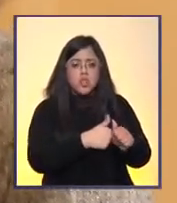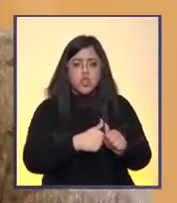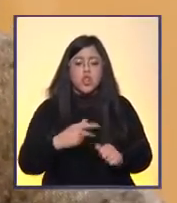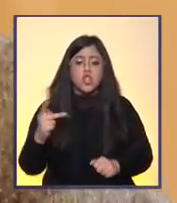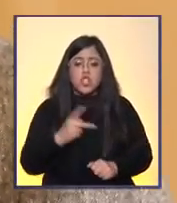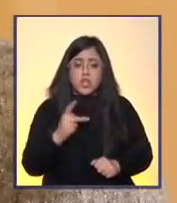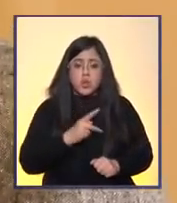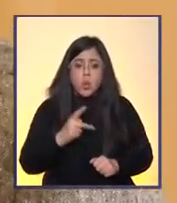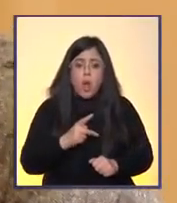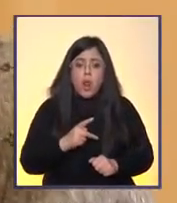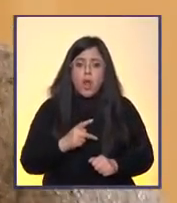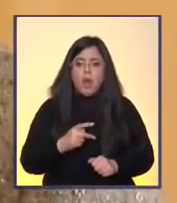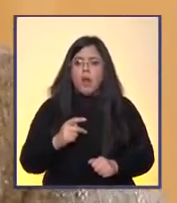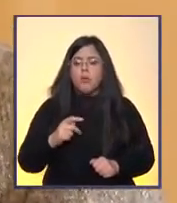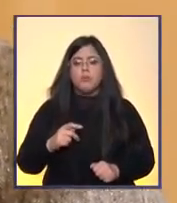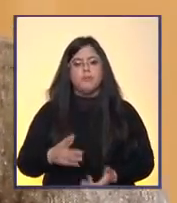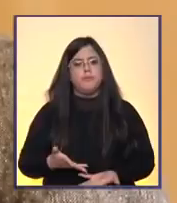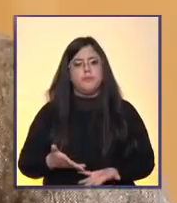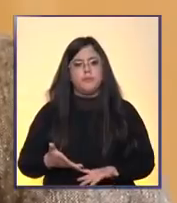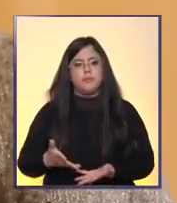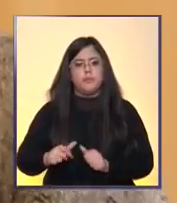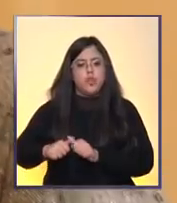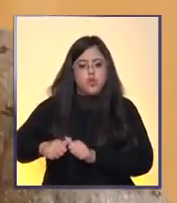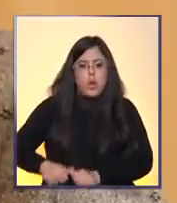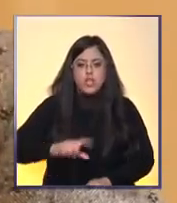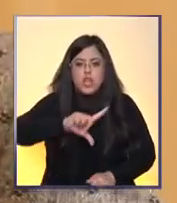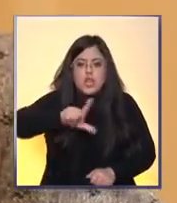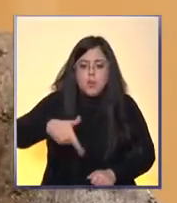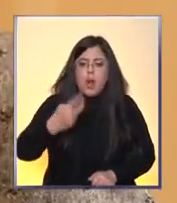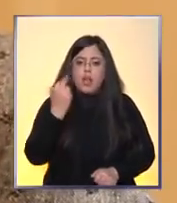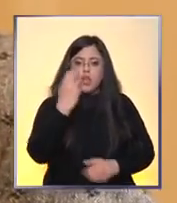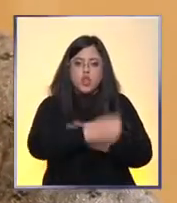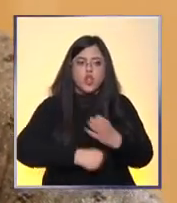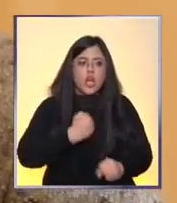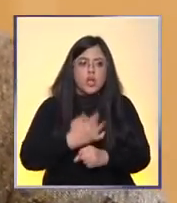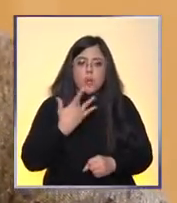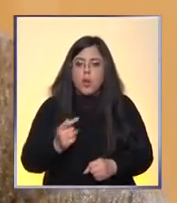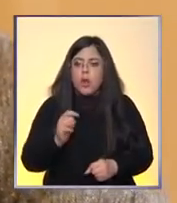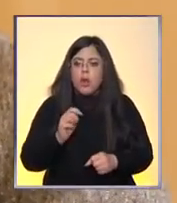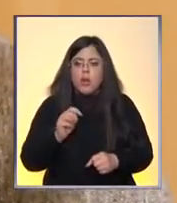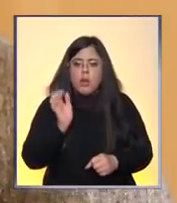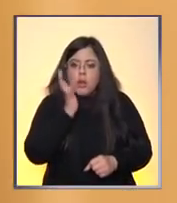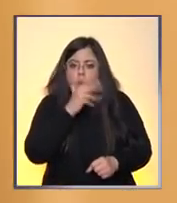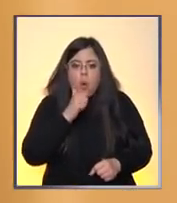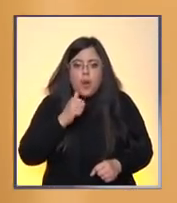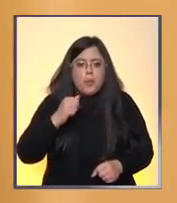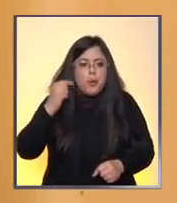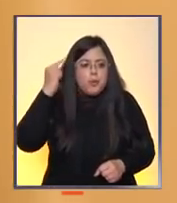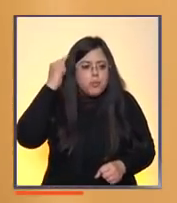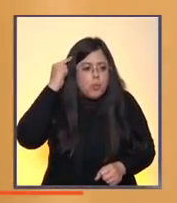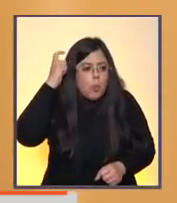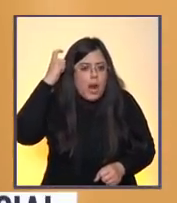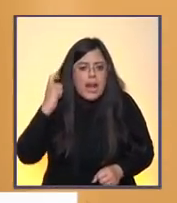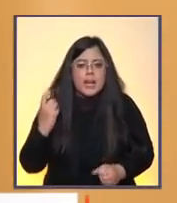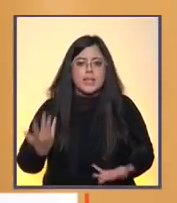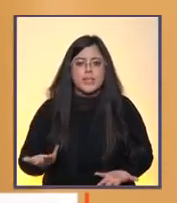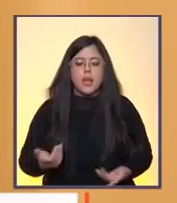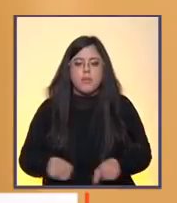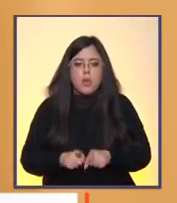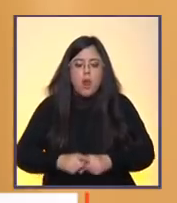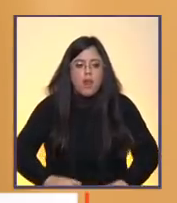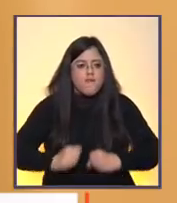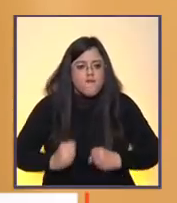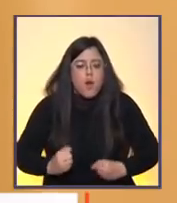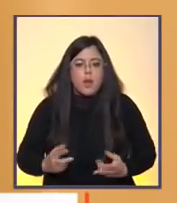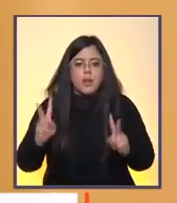creía que era posible legislar. Se mofaron los colegas. Entonces, la resistencia a las barreras culturales ha sido muy fuerte. Hoy la senadora Adriana